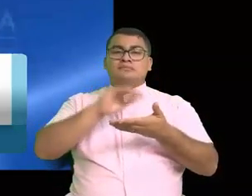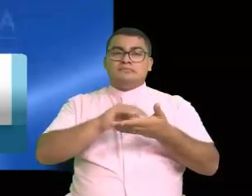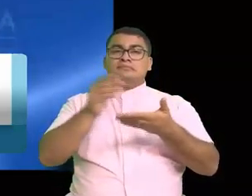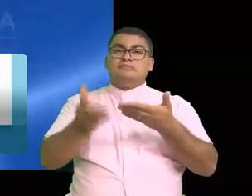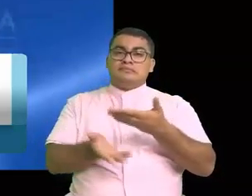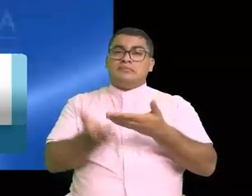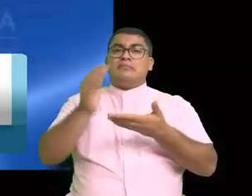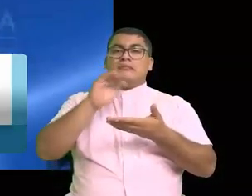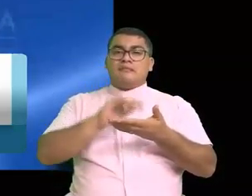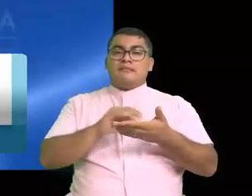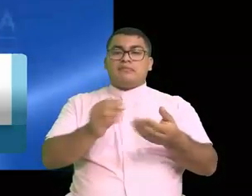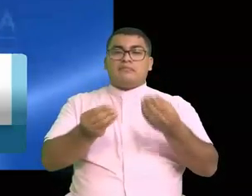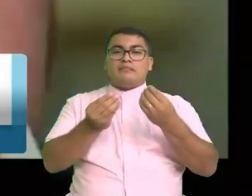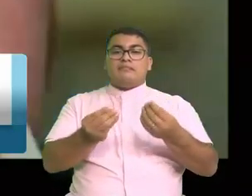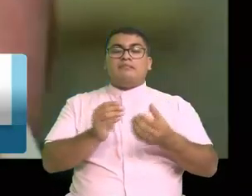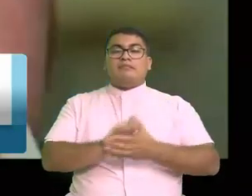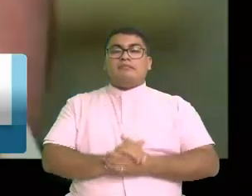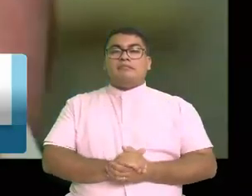frecuencia